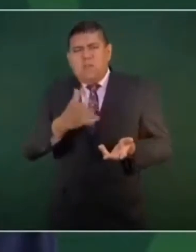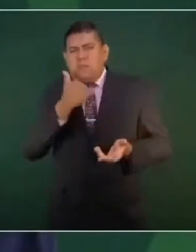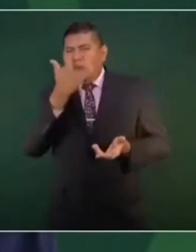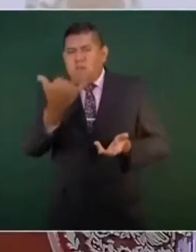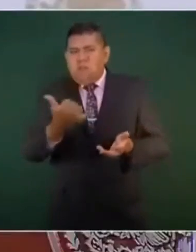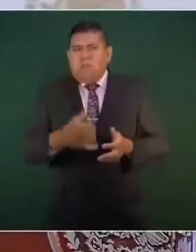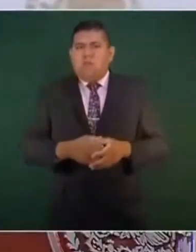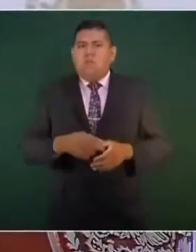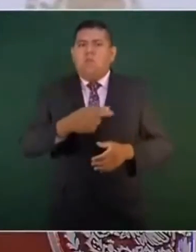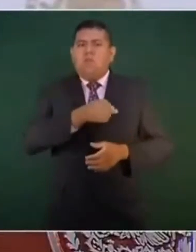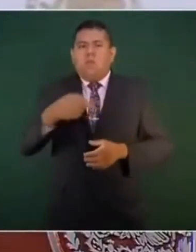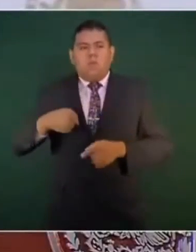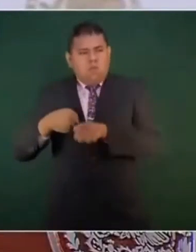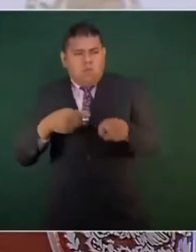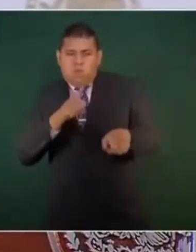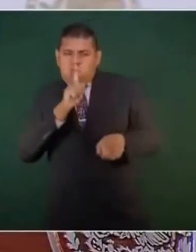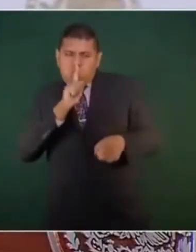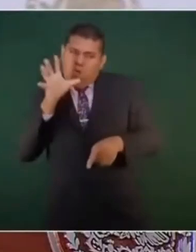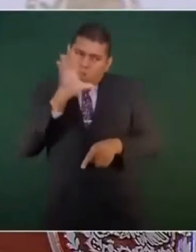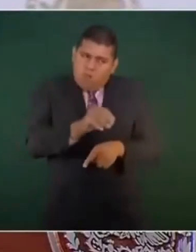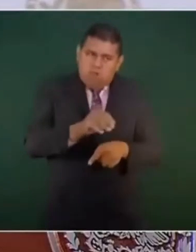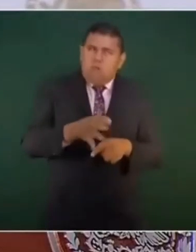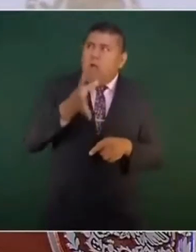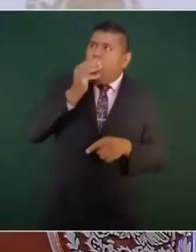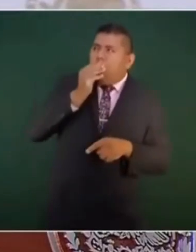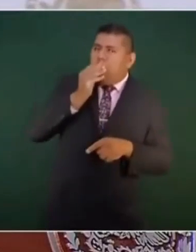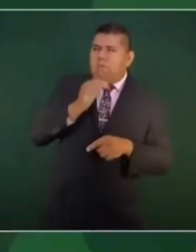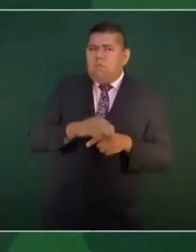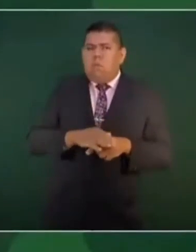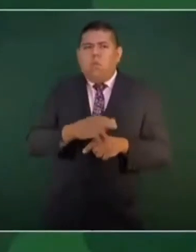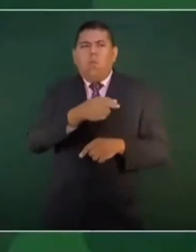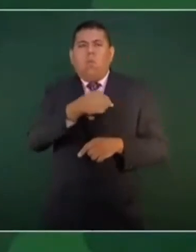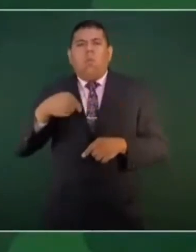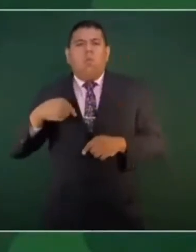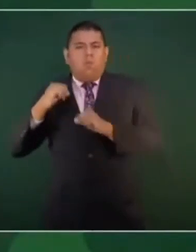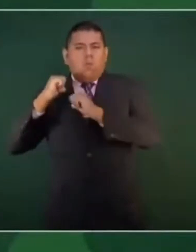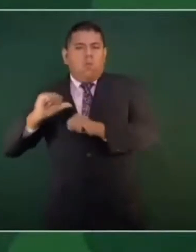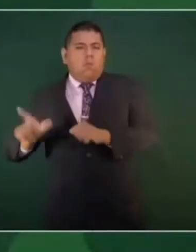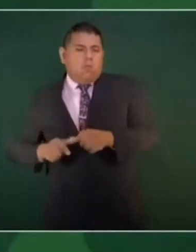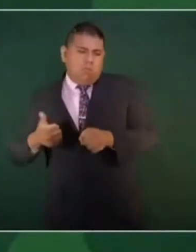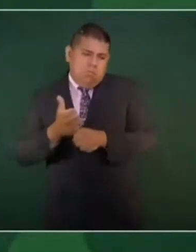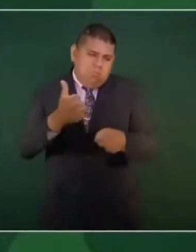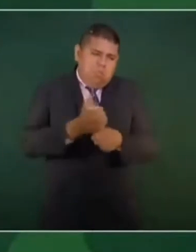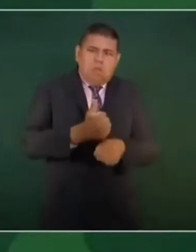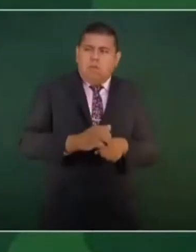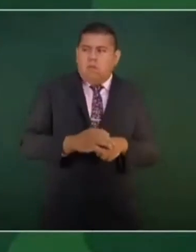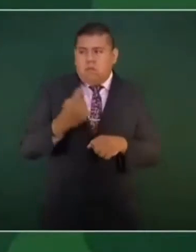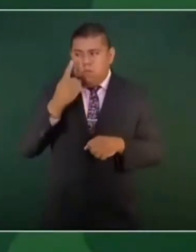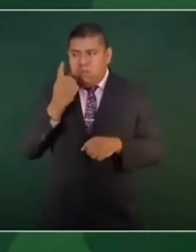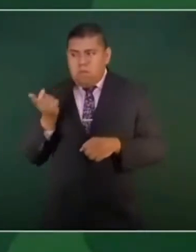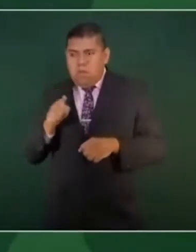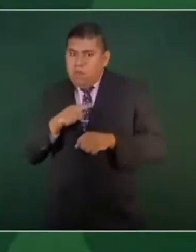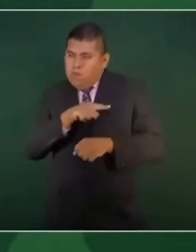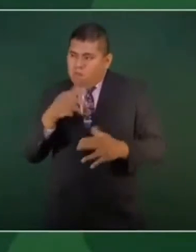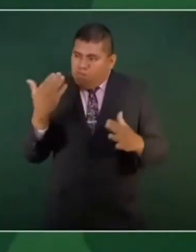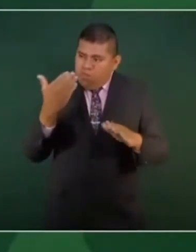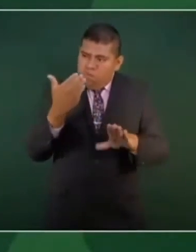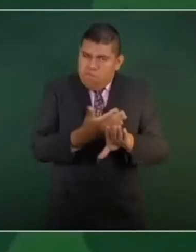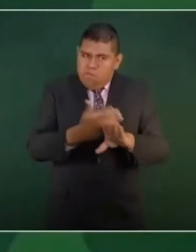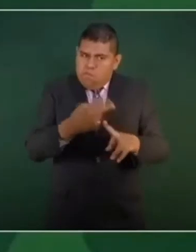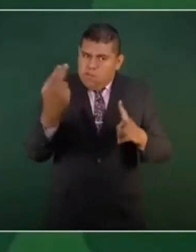nosotros no reprimimos nosotros no torturamos nosotros no ordenamos masacres